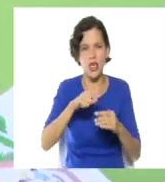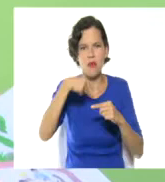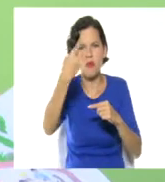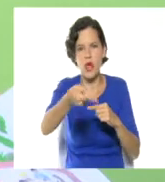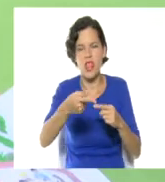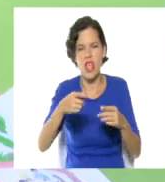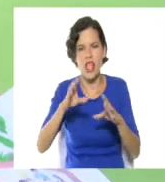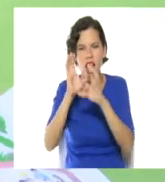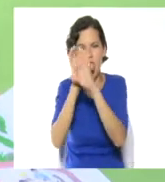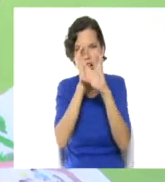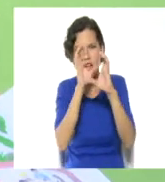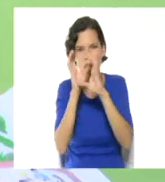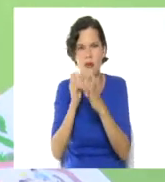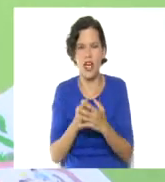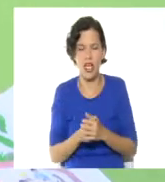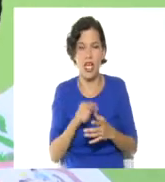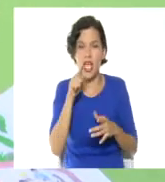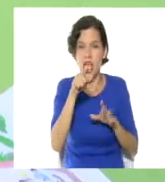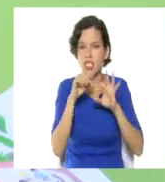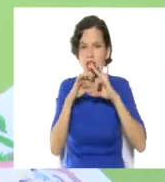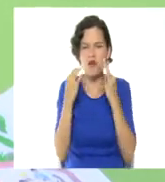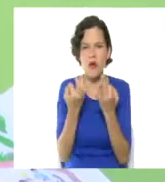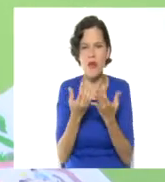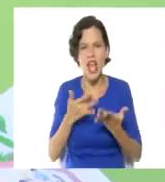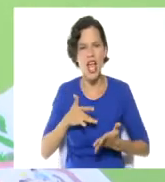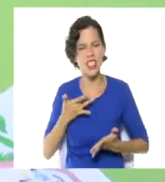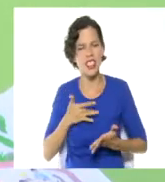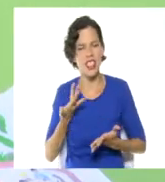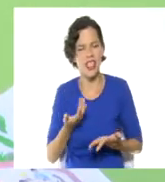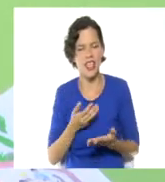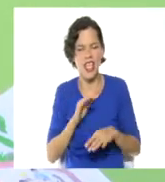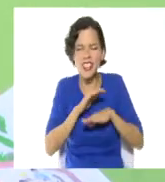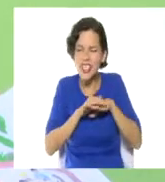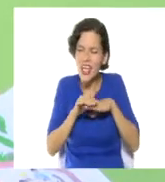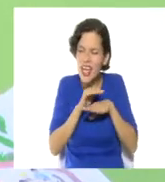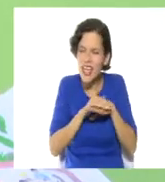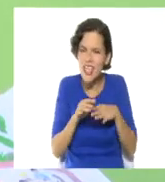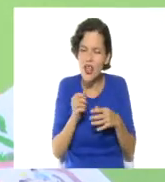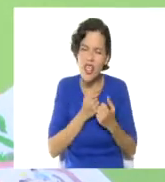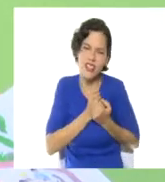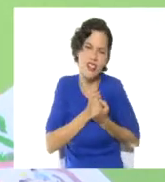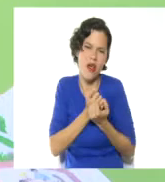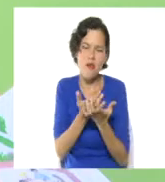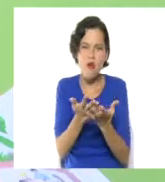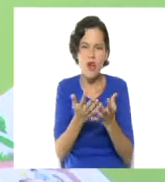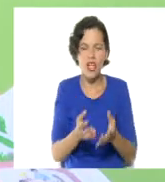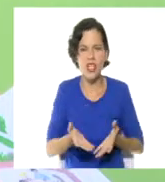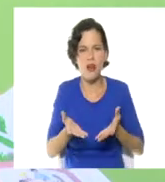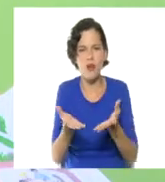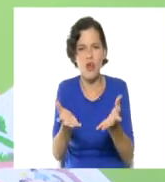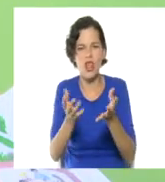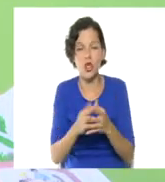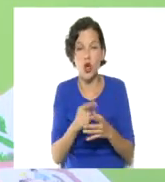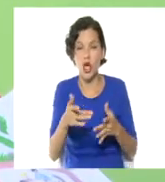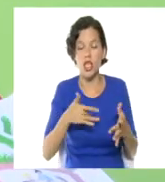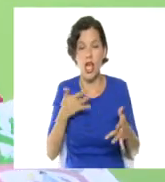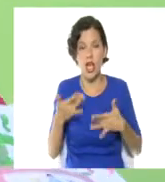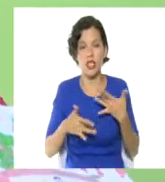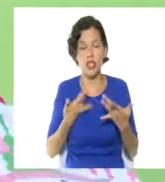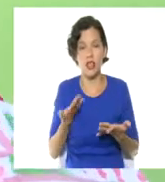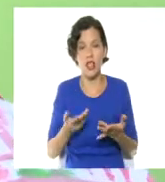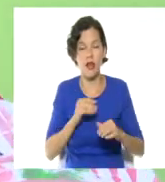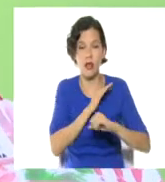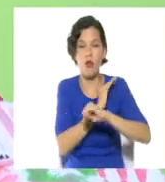cámaras, tras la frontera, que esa familia sienta ese cariño, ese amor que le estamos brindando. Con estas actividades